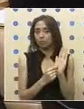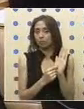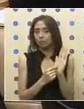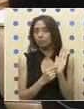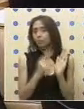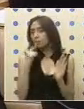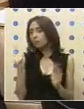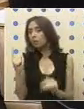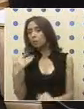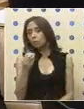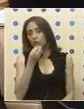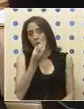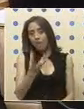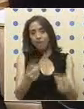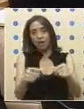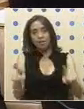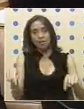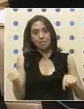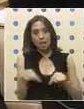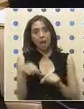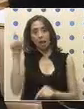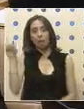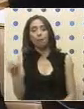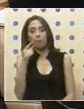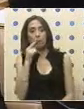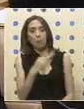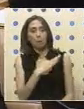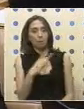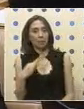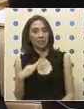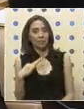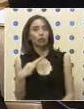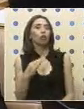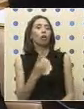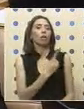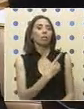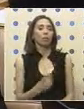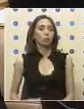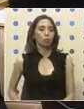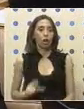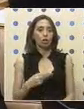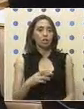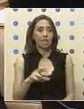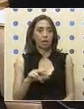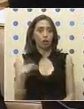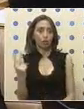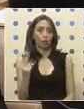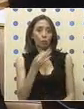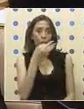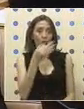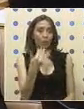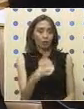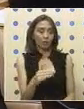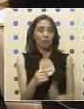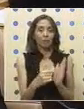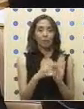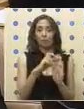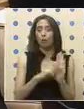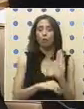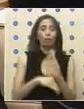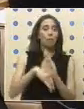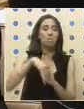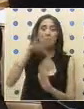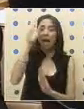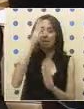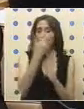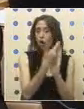es importante hacerle presente a la sala que, como decía el Ministro, y como dijo también el Diputado Cheroni, este es un proyecto que en la inmensa mayoría, sino